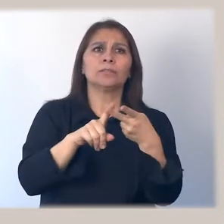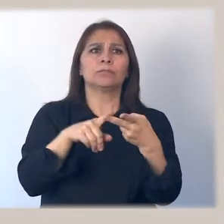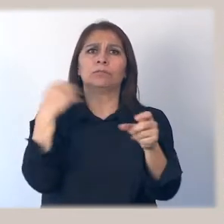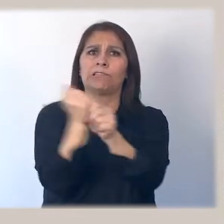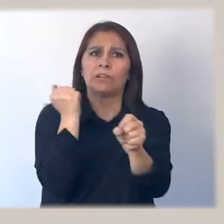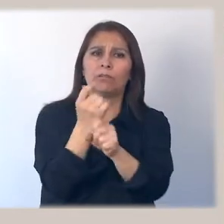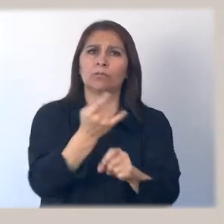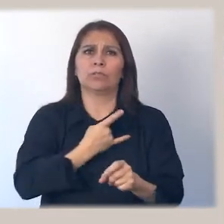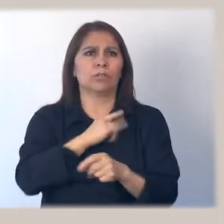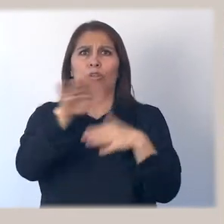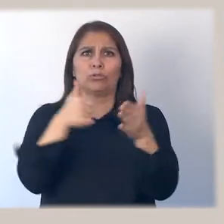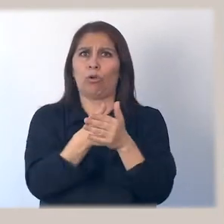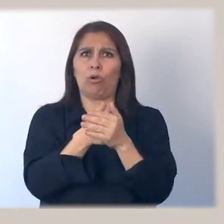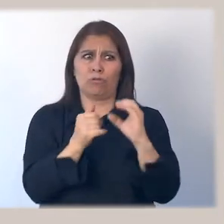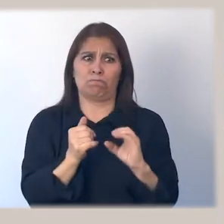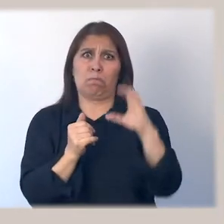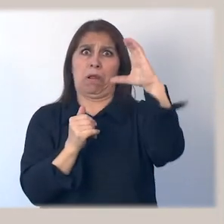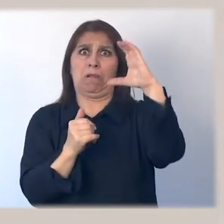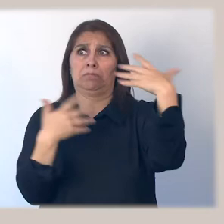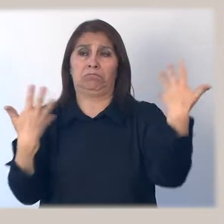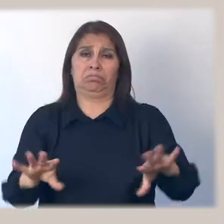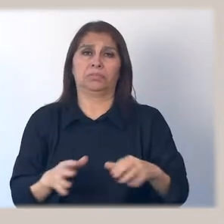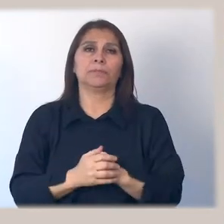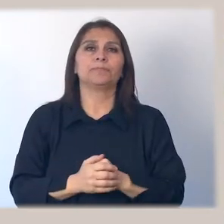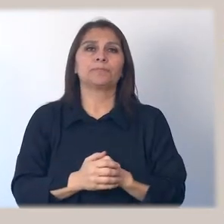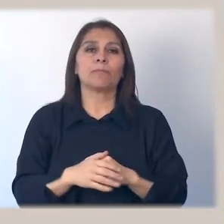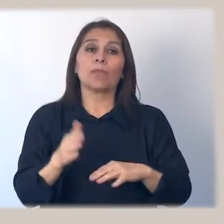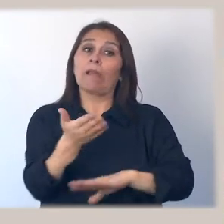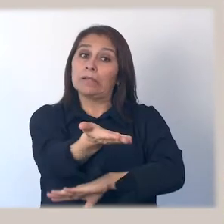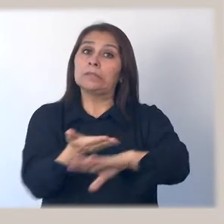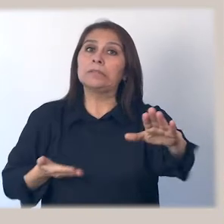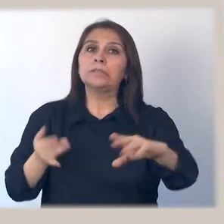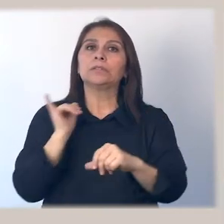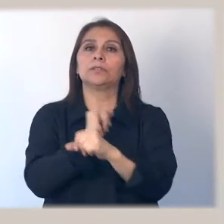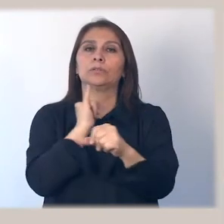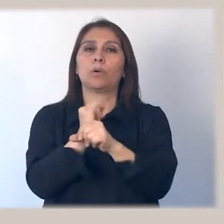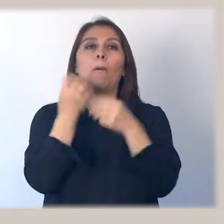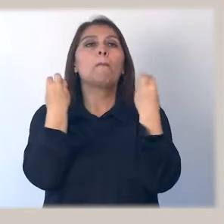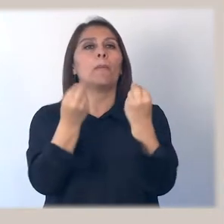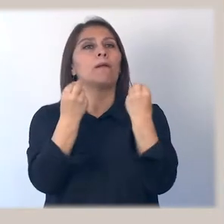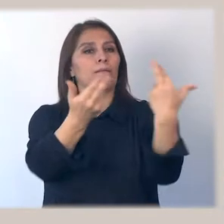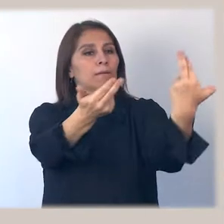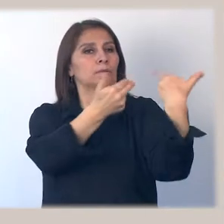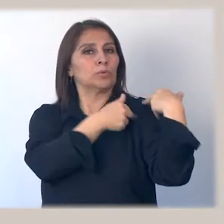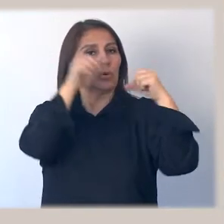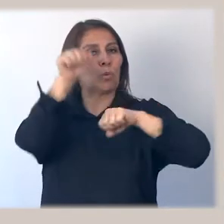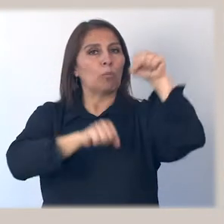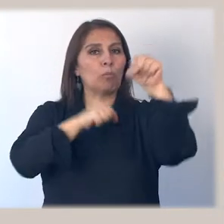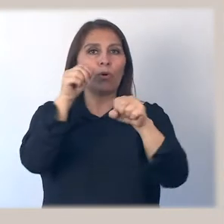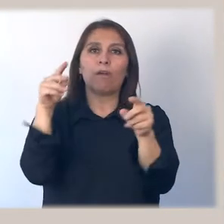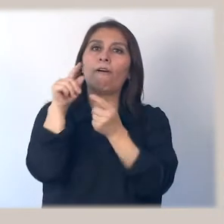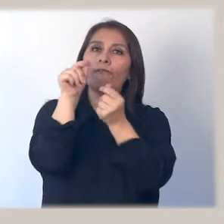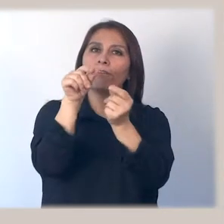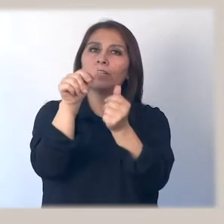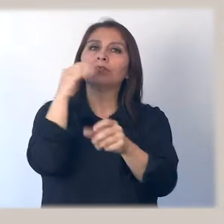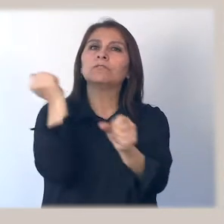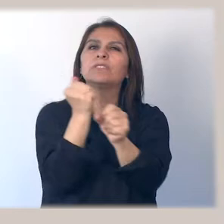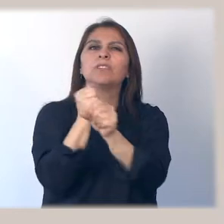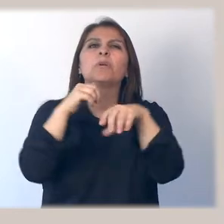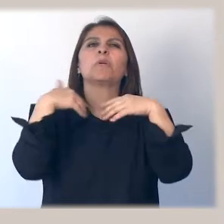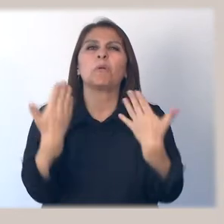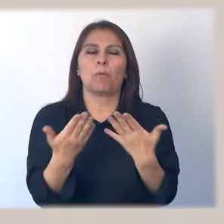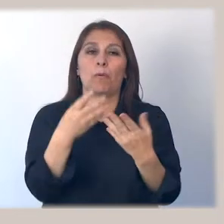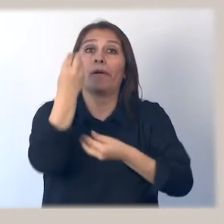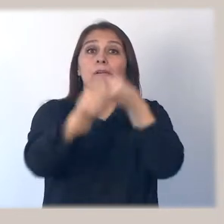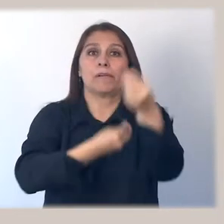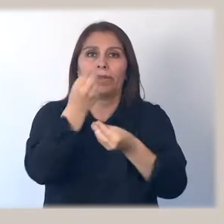de funcionamiento y la operación de la universidad. Las exigencias de la institución para encarar de manera responsable la situación financiera